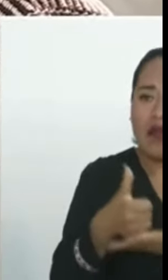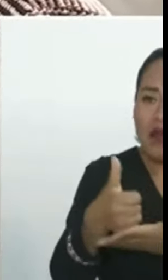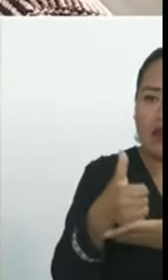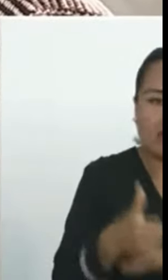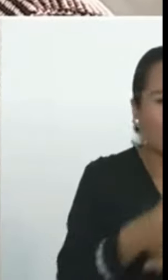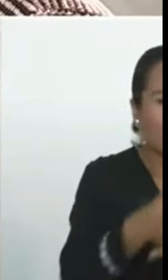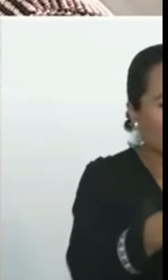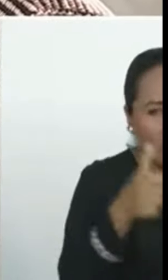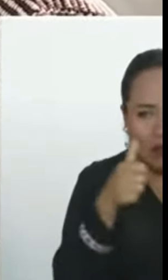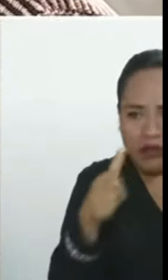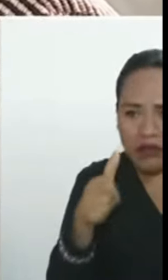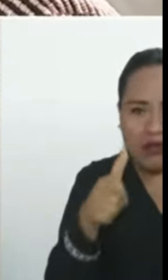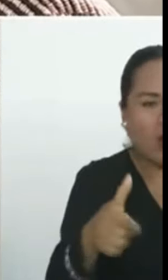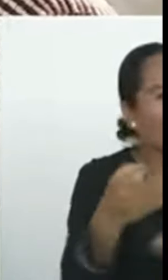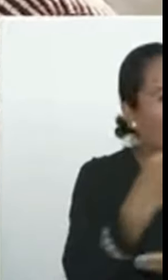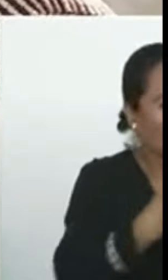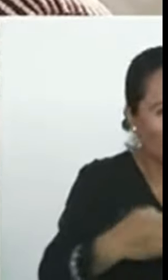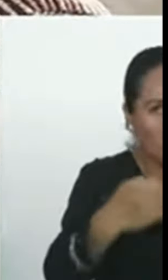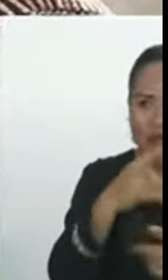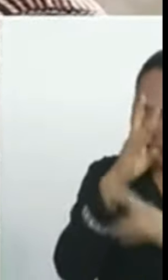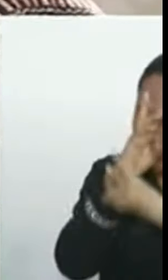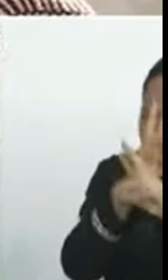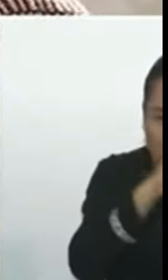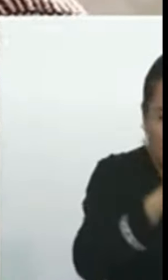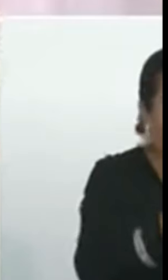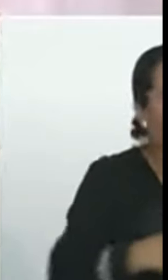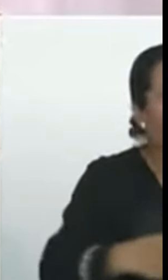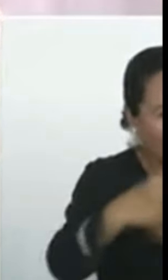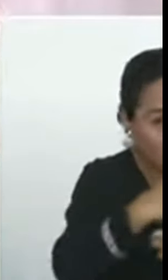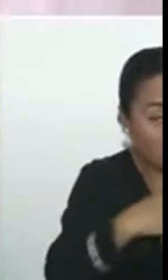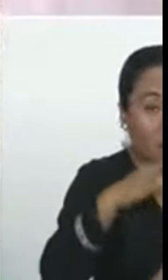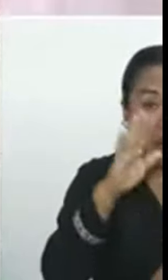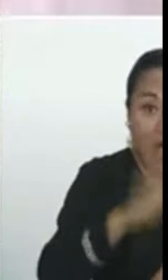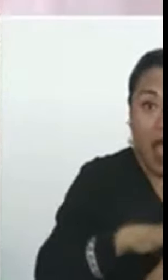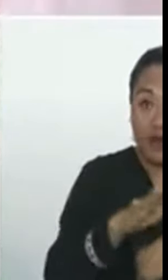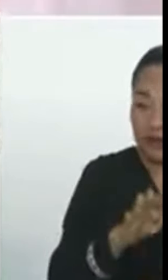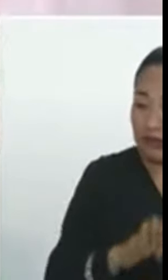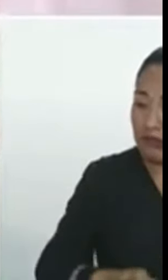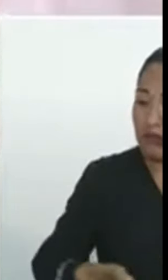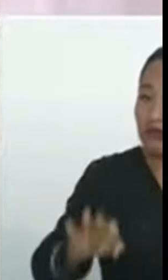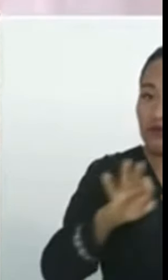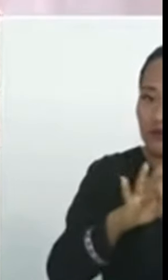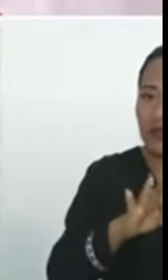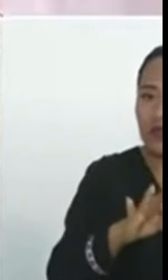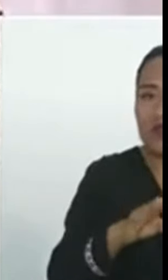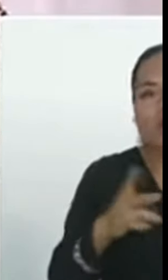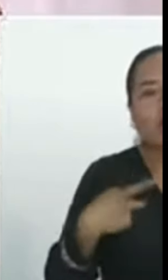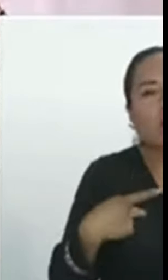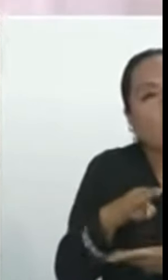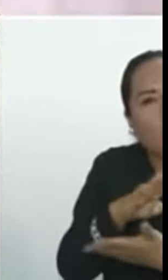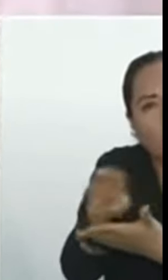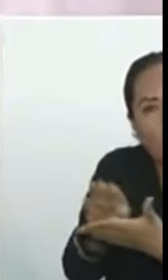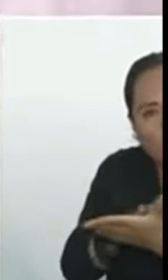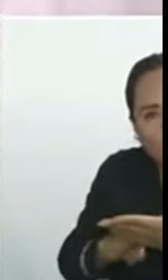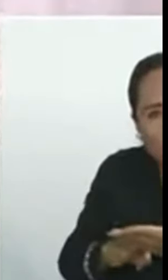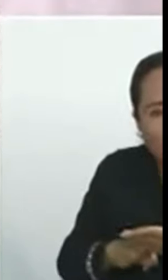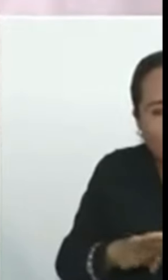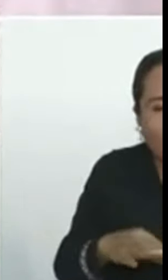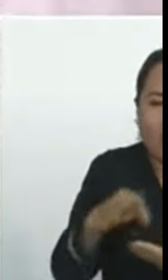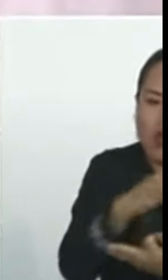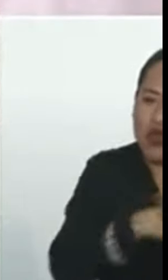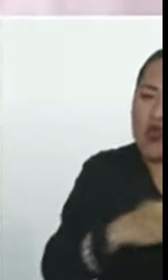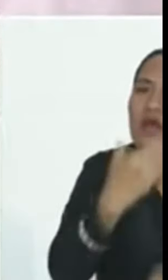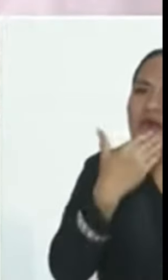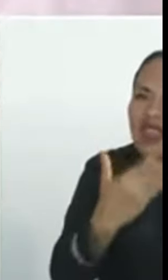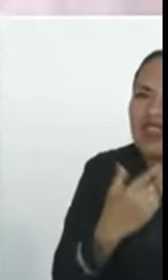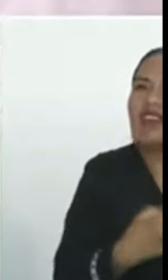atendiendo a todos, respetando a todos, pero dándole preferencia a los humildes, por el bien de todos,